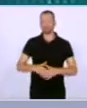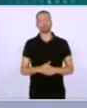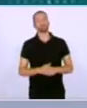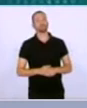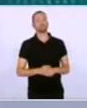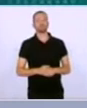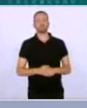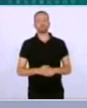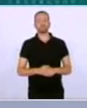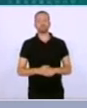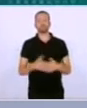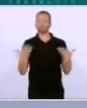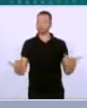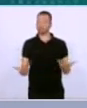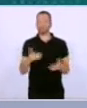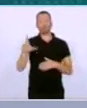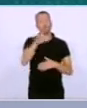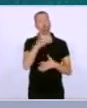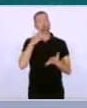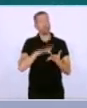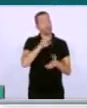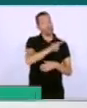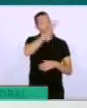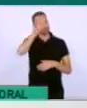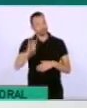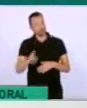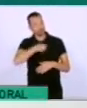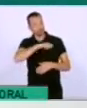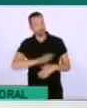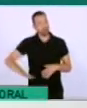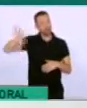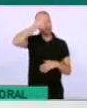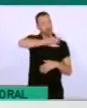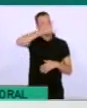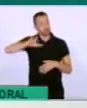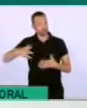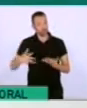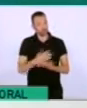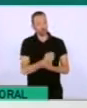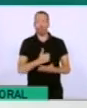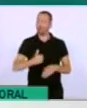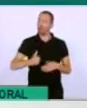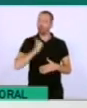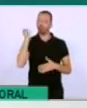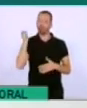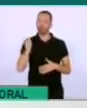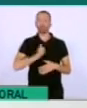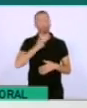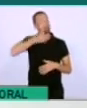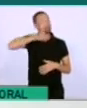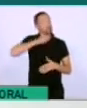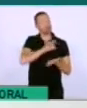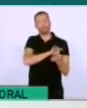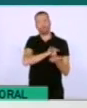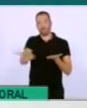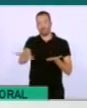bien el 23 de Julio todos los españoles Tenemos la oportunidad de echar a Pedro Sánchez de la